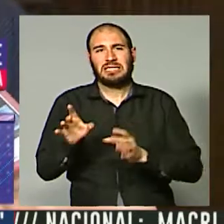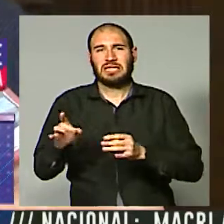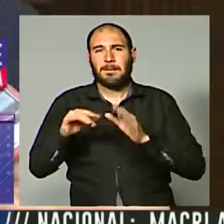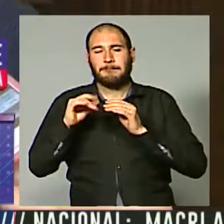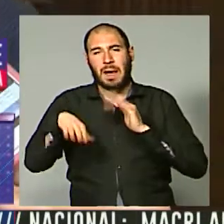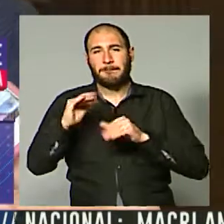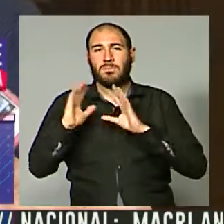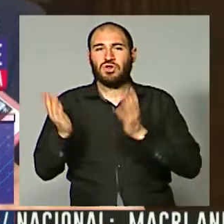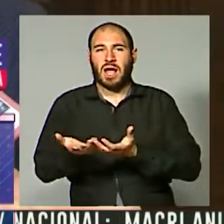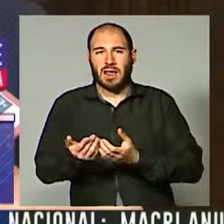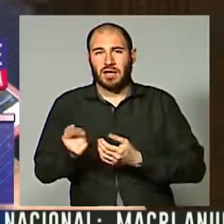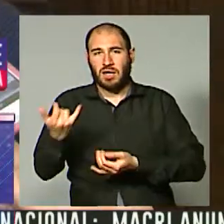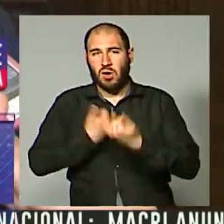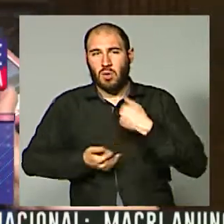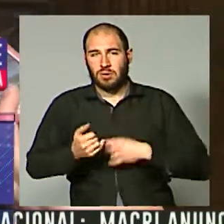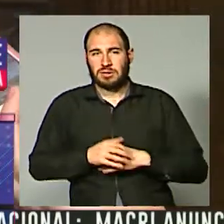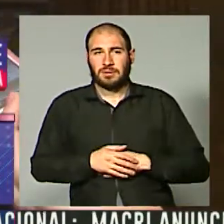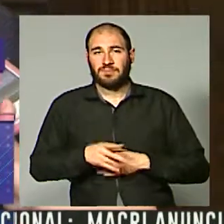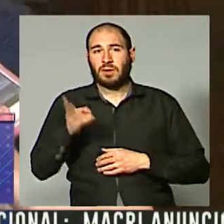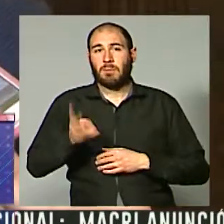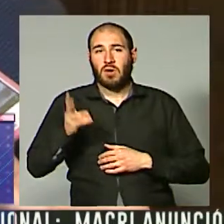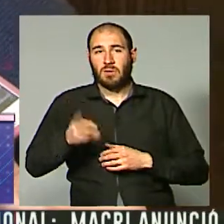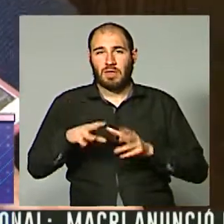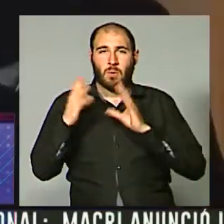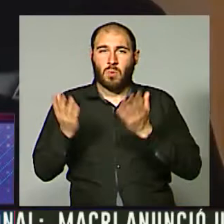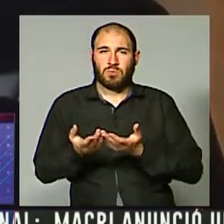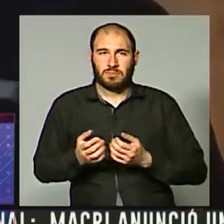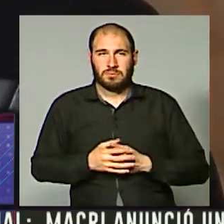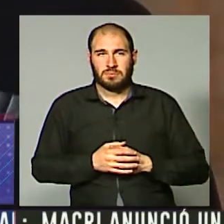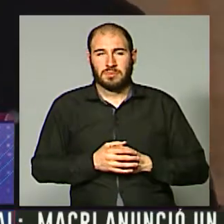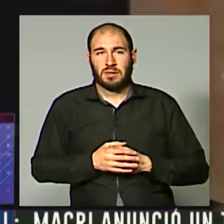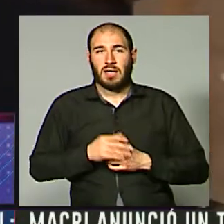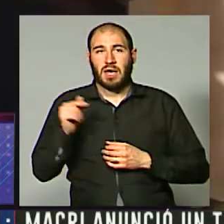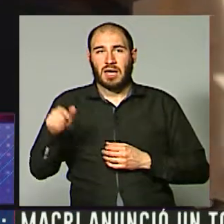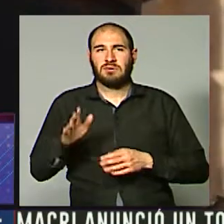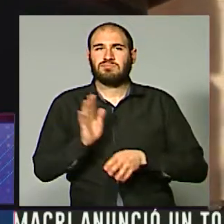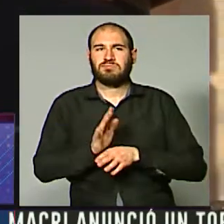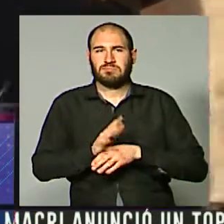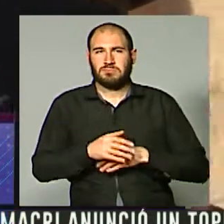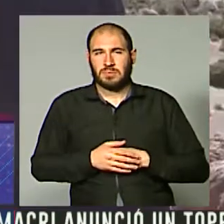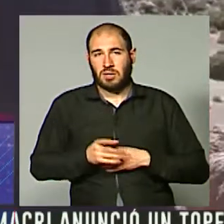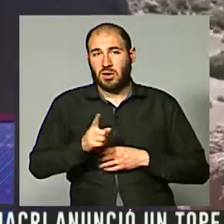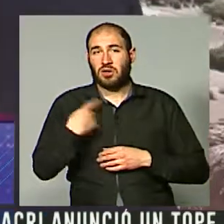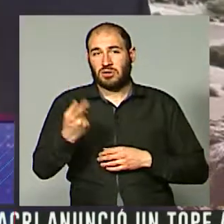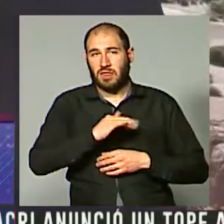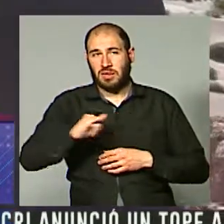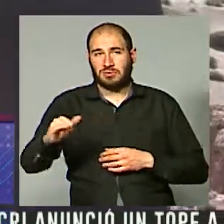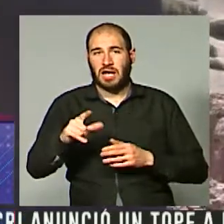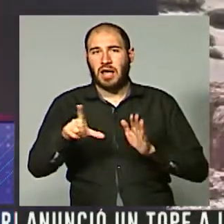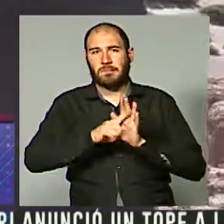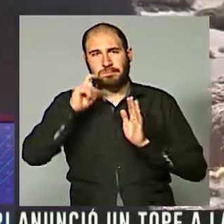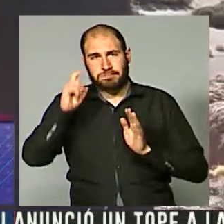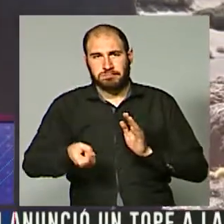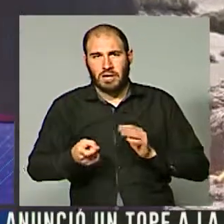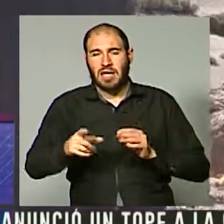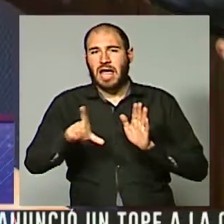mundo y como dijo Marcelo, prohibida en gran parte del planeta. Eso configura, y es lo que nosotros denunciamos, un delito de incumplir